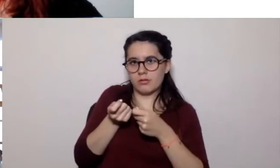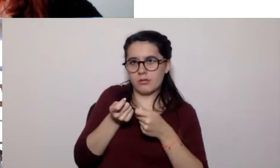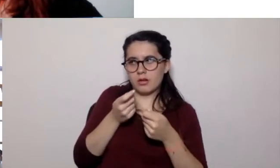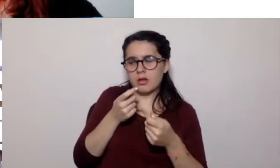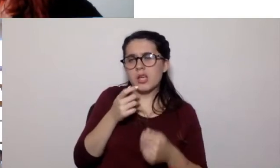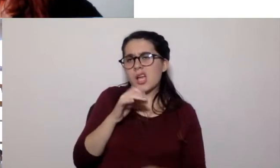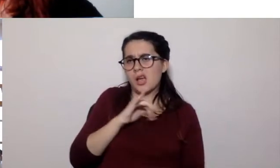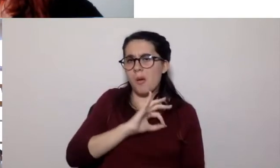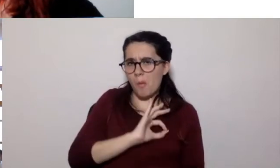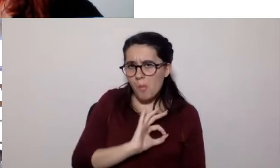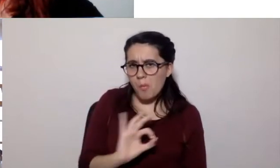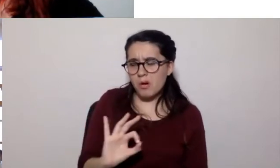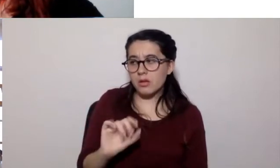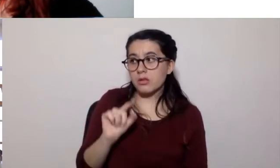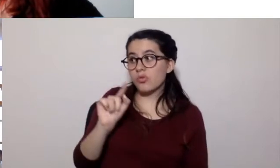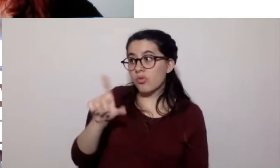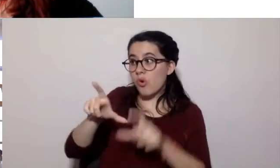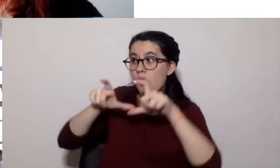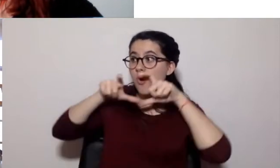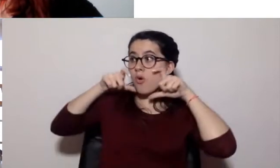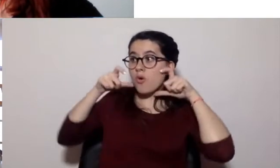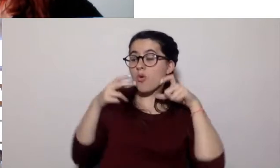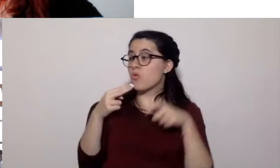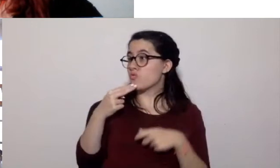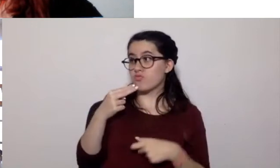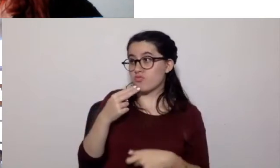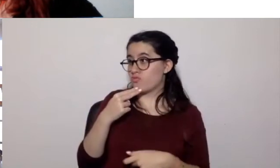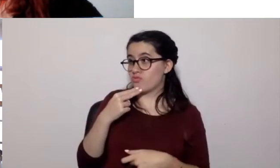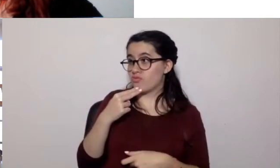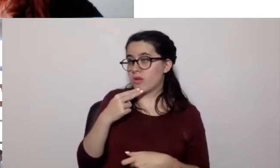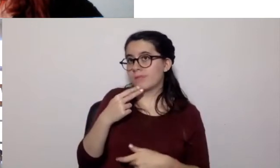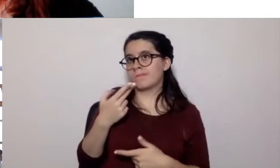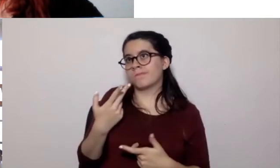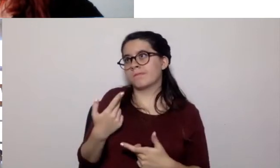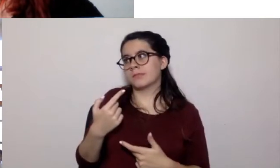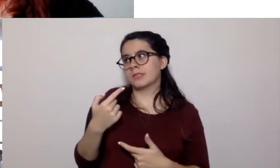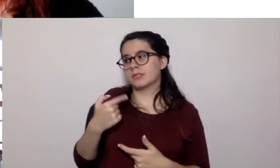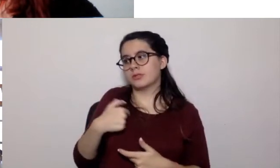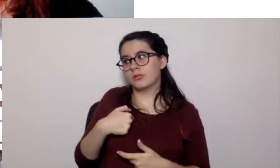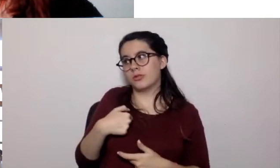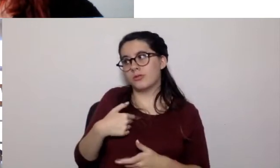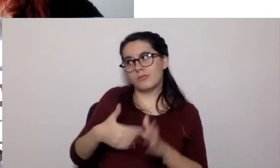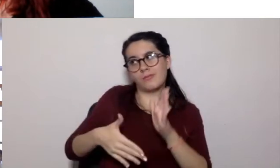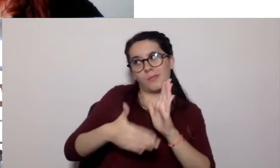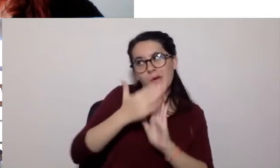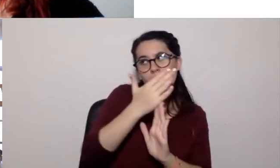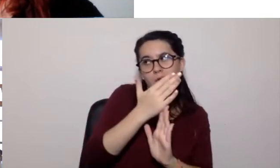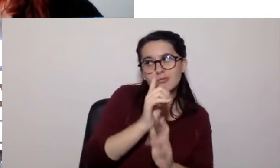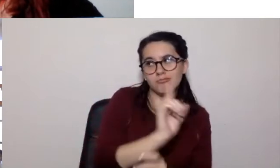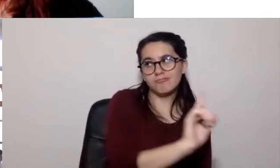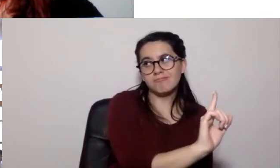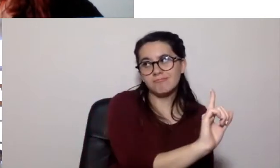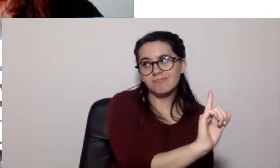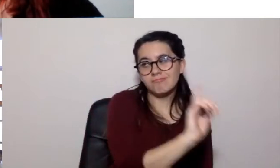decir, si tú no te pones el tapabocas, entonces yo mejor me voy, ¿no?